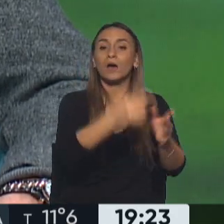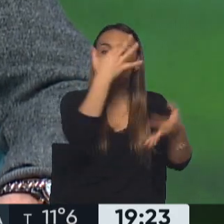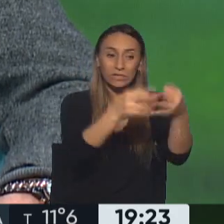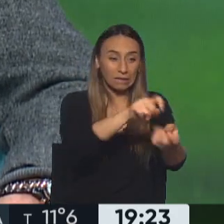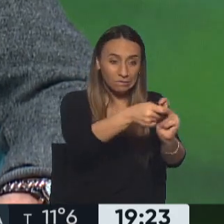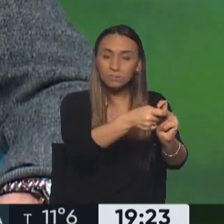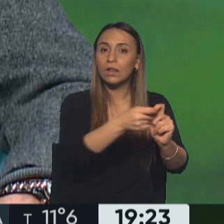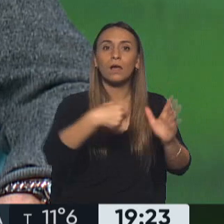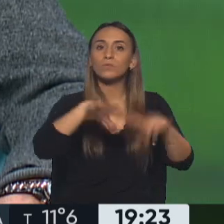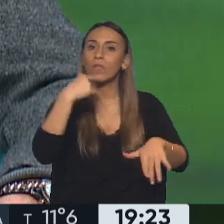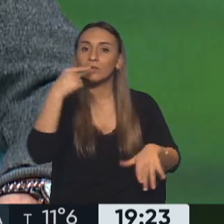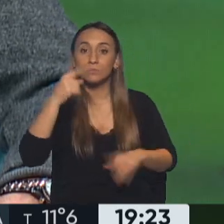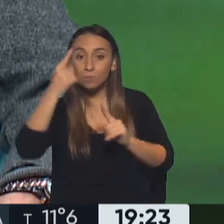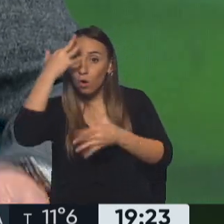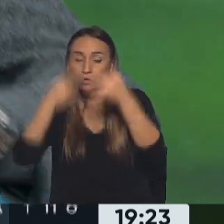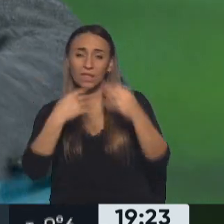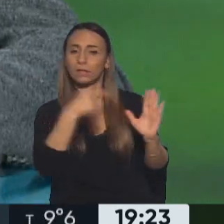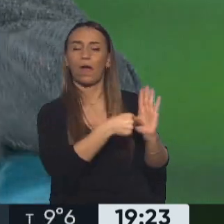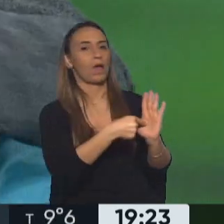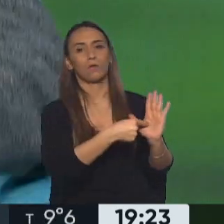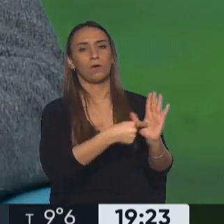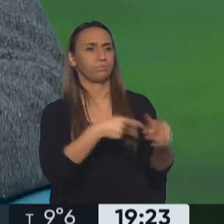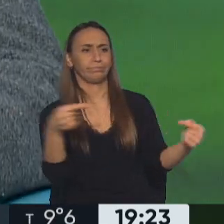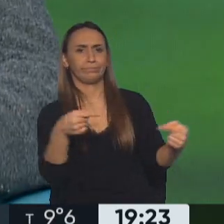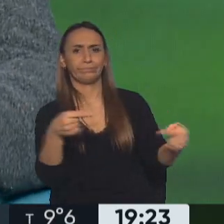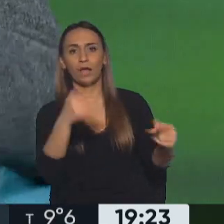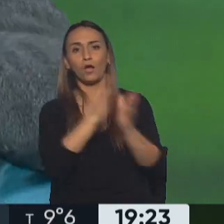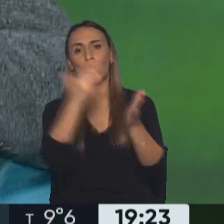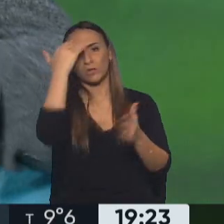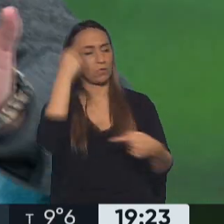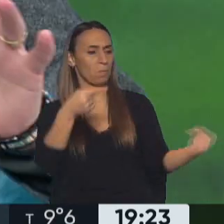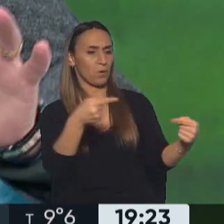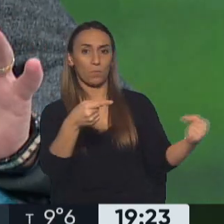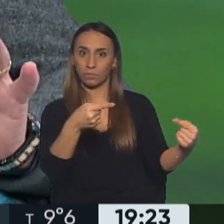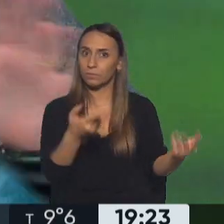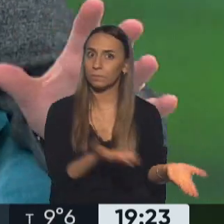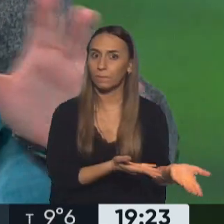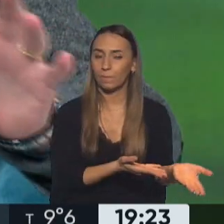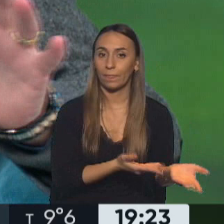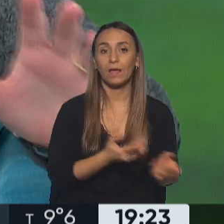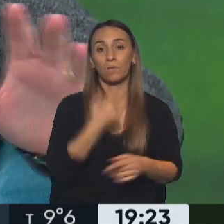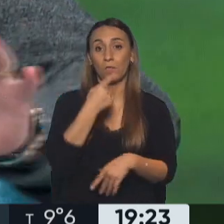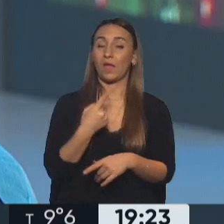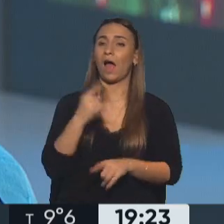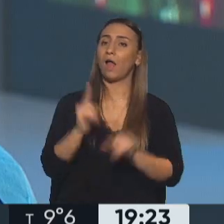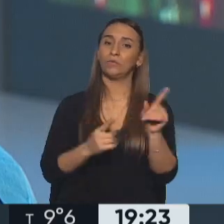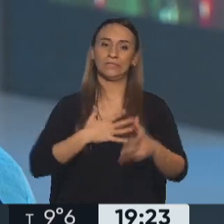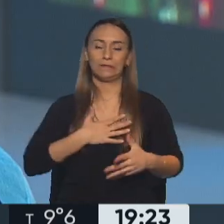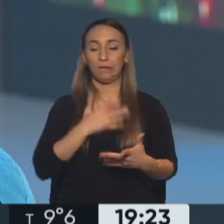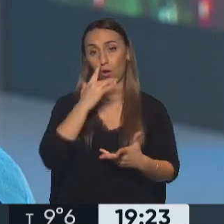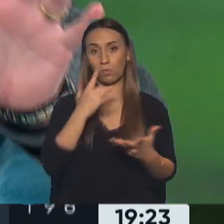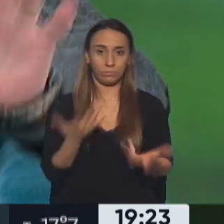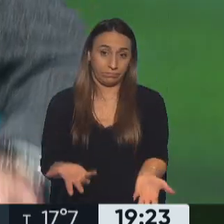fueron declaradas inconstitucionales por la propia justicia entonces lo que voy a decir bueno hay algunos que se sienten como incómodo con esta situación